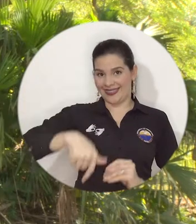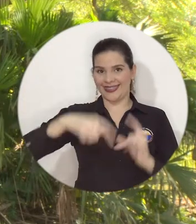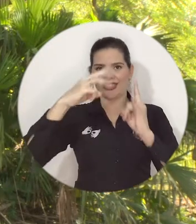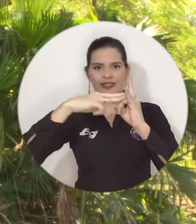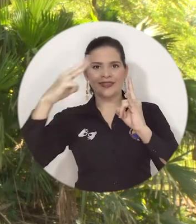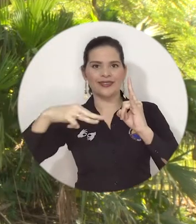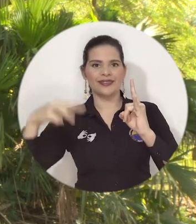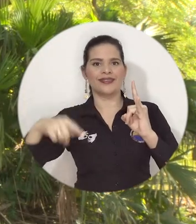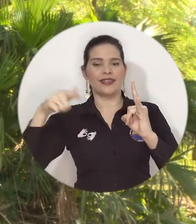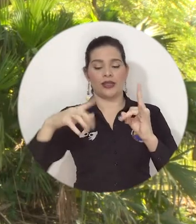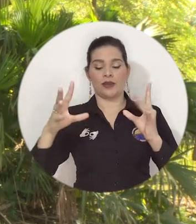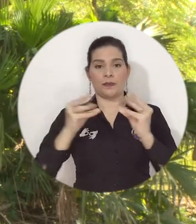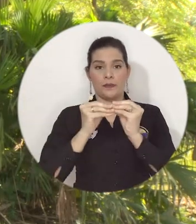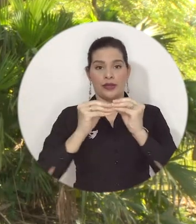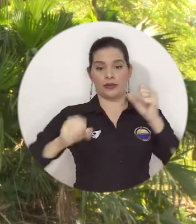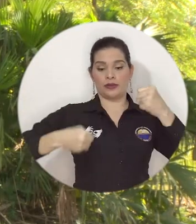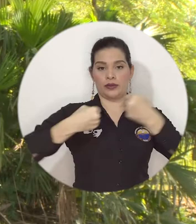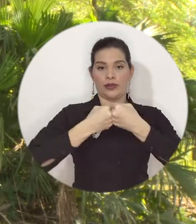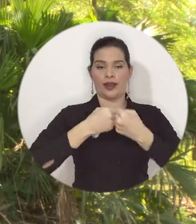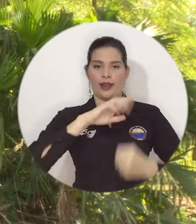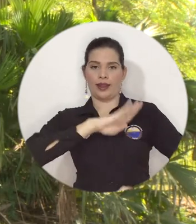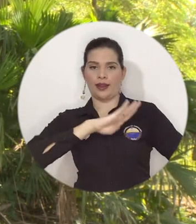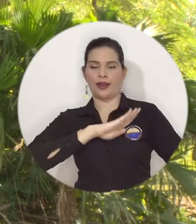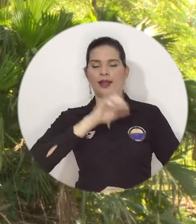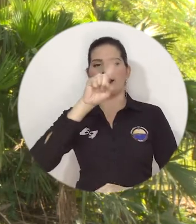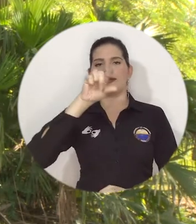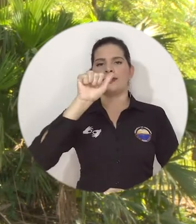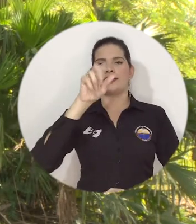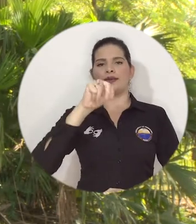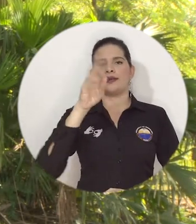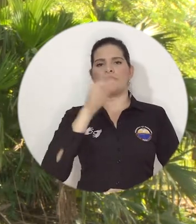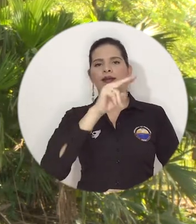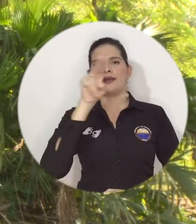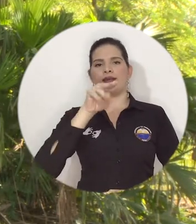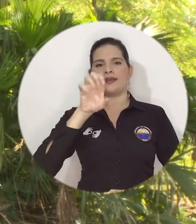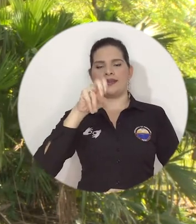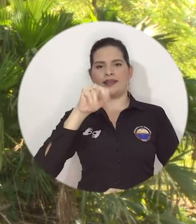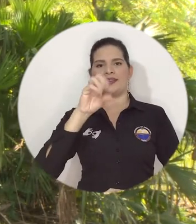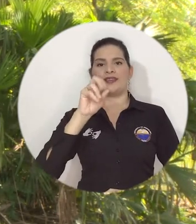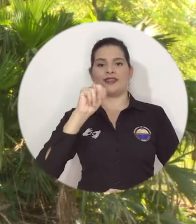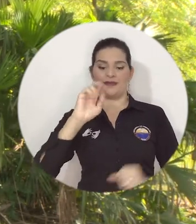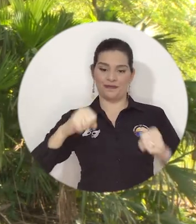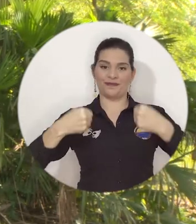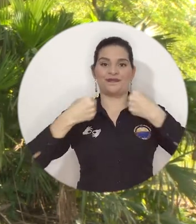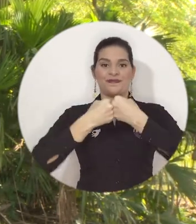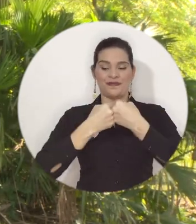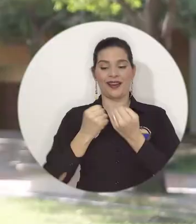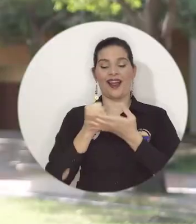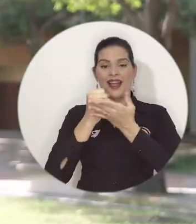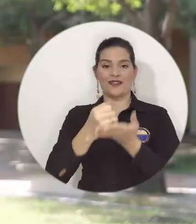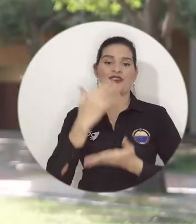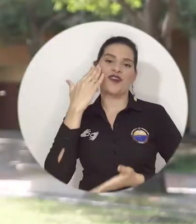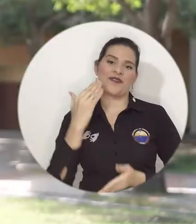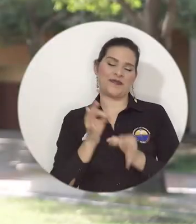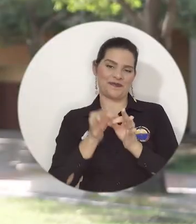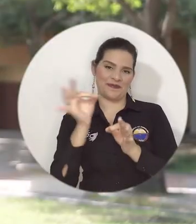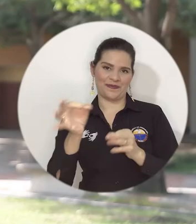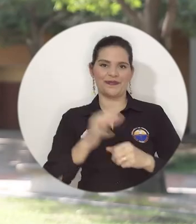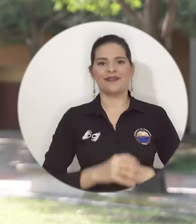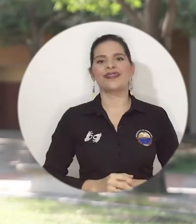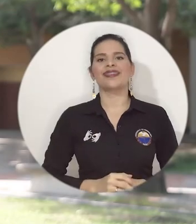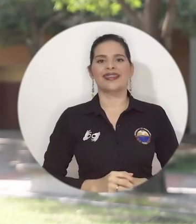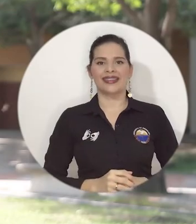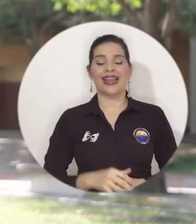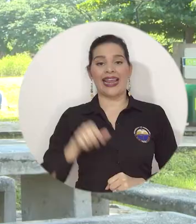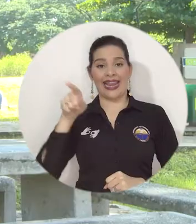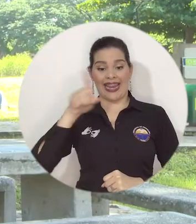Esta Casa de Estudios Superiores y la Alcaldía de San Zenón encaminan alianza para beneficiar a jóvenes del municipio. Con una visita a nuestro